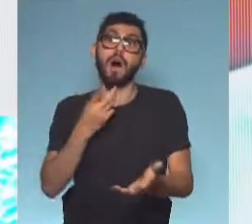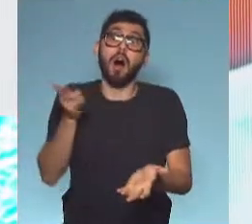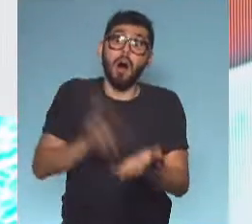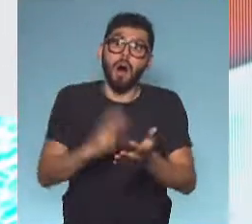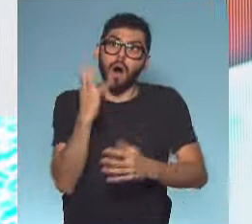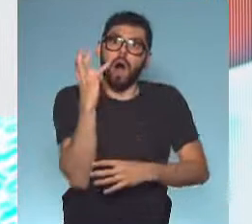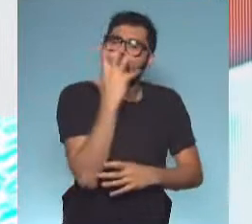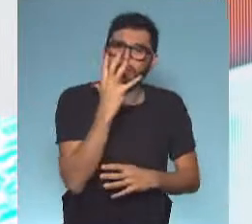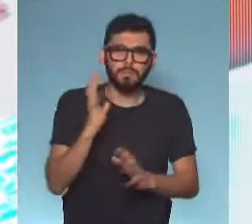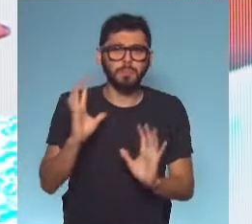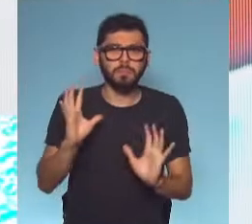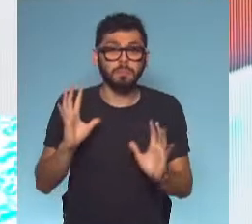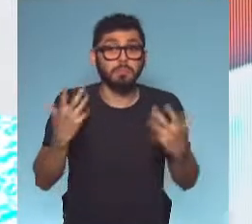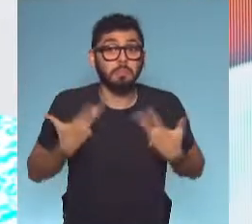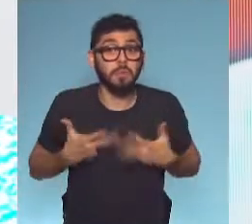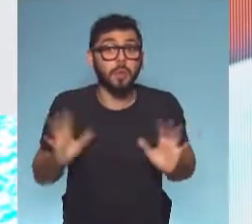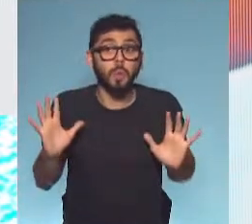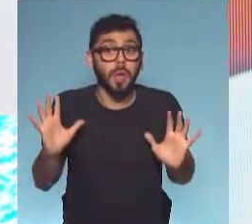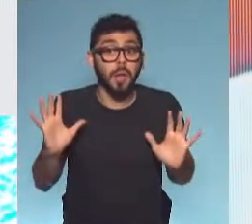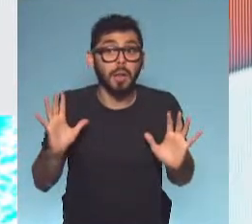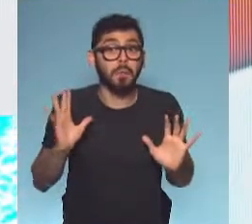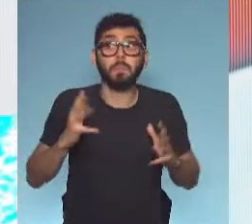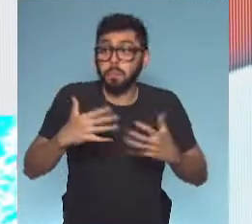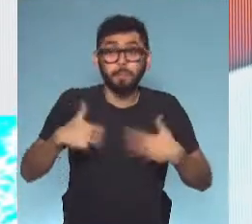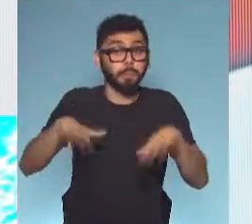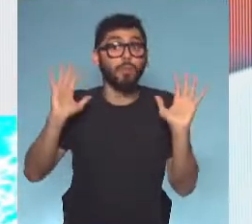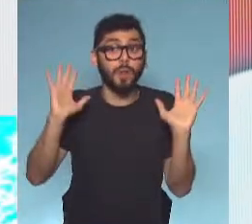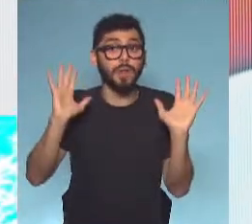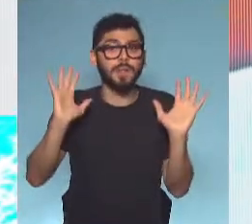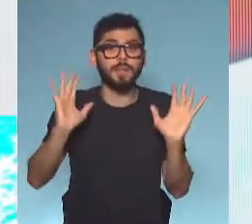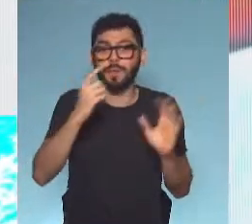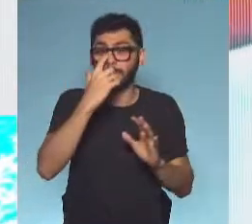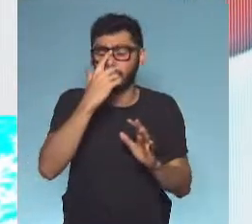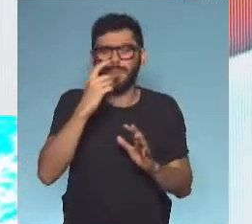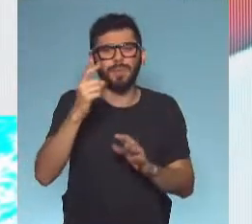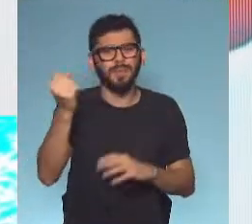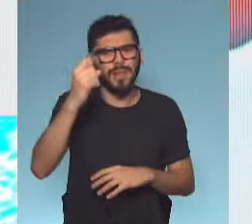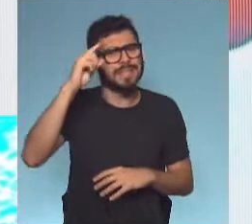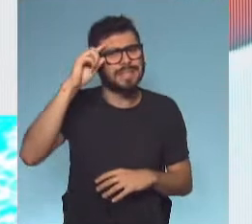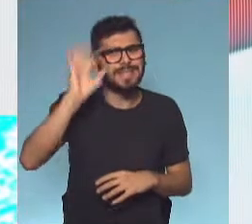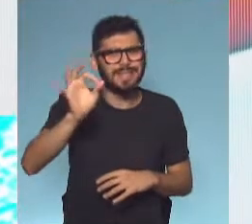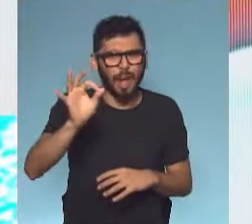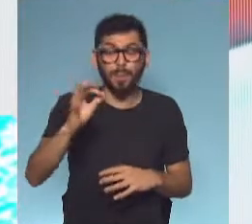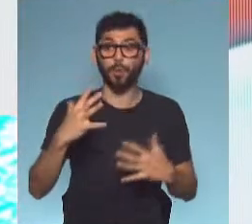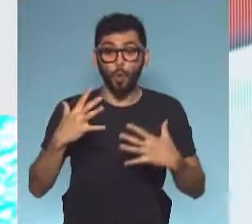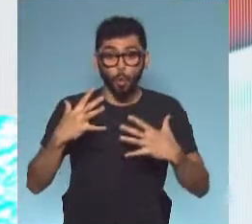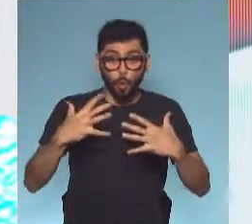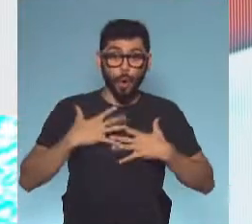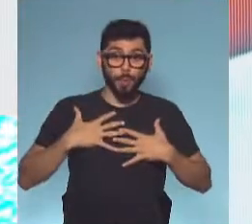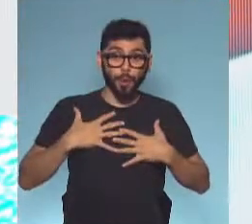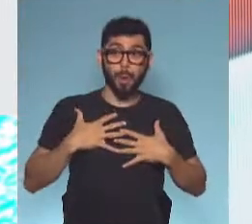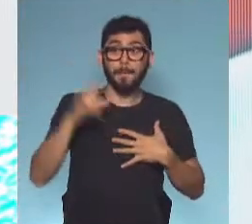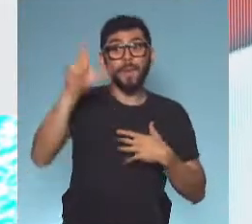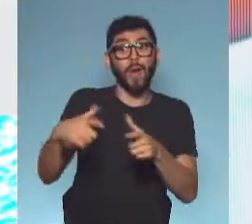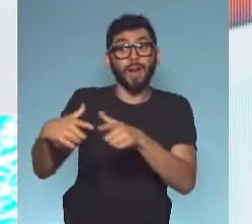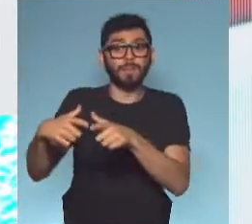orgasmo. Quiere decir, es algo natural que puede llegar a pasarnos. Y siempre sepamos que el cuerpo, a diferencia de las personas con